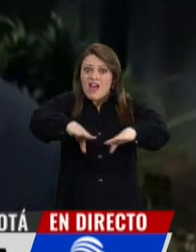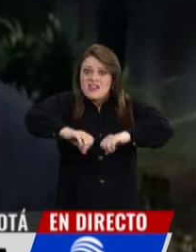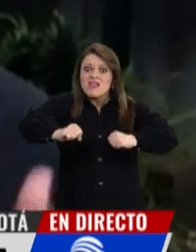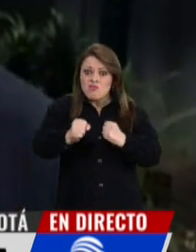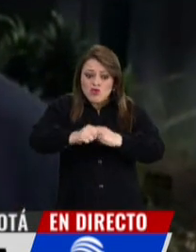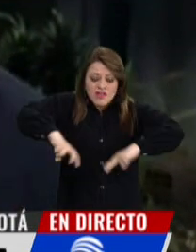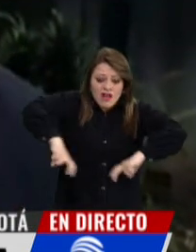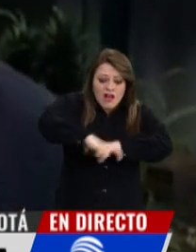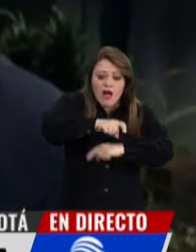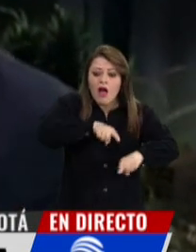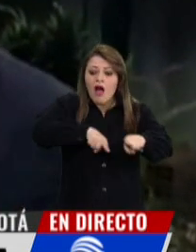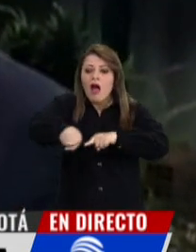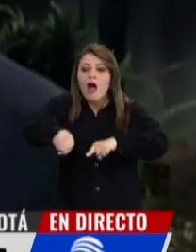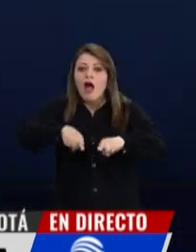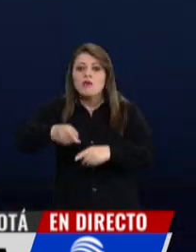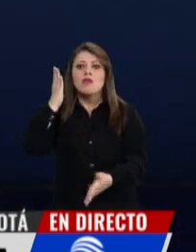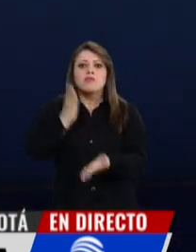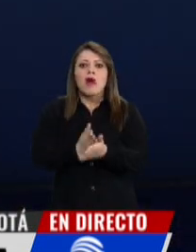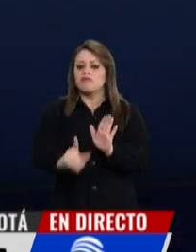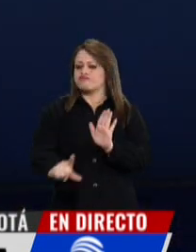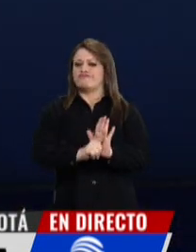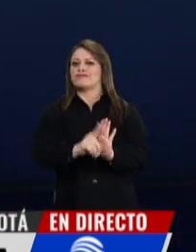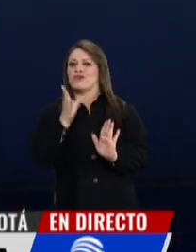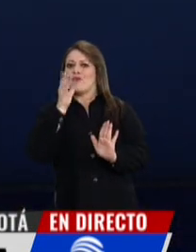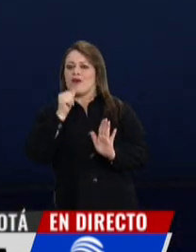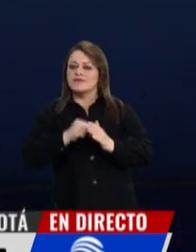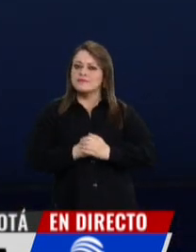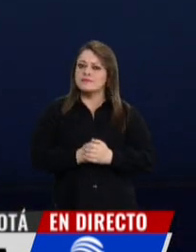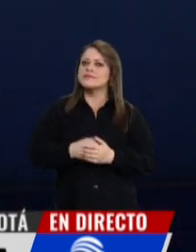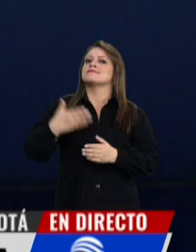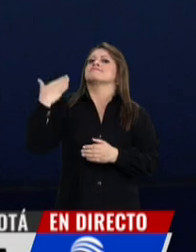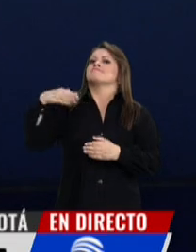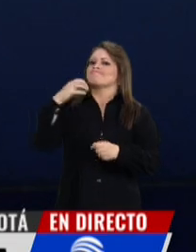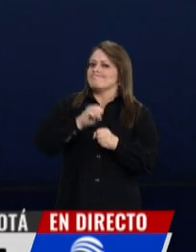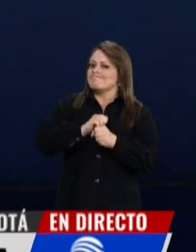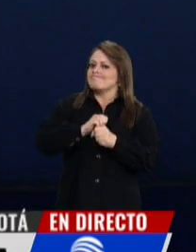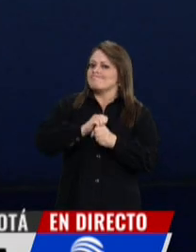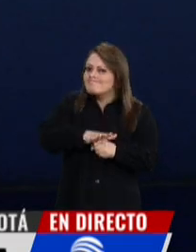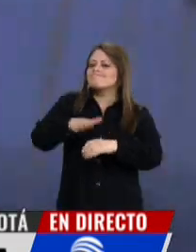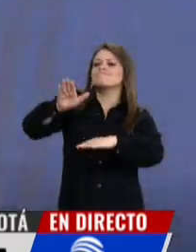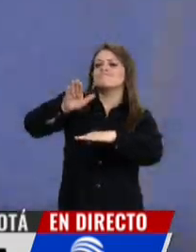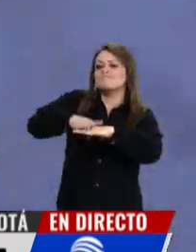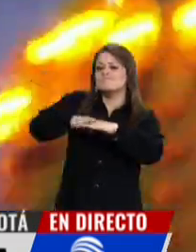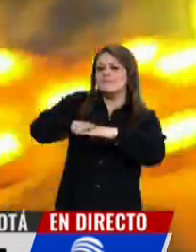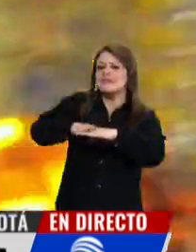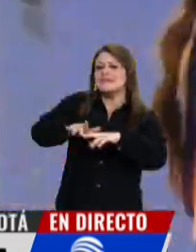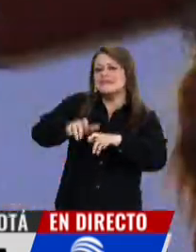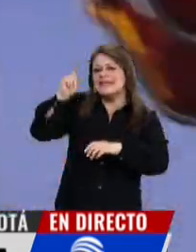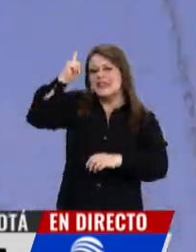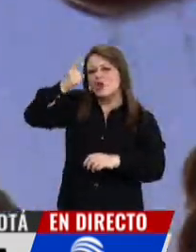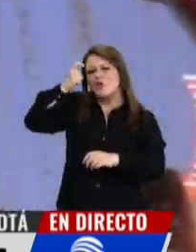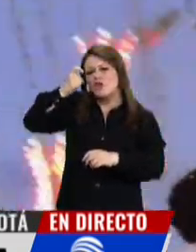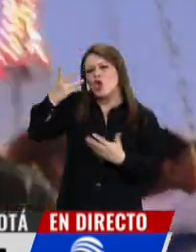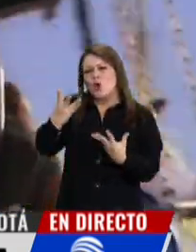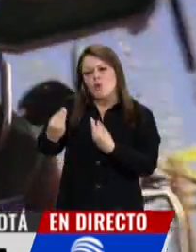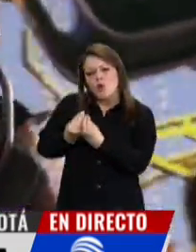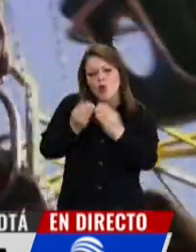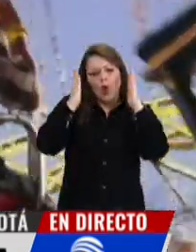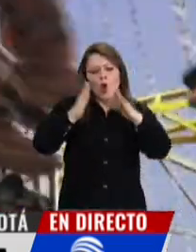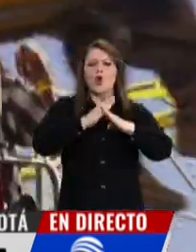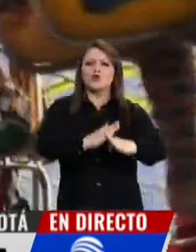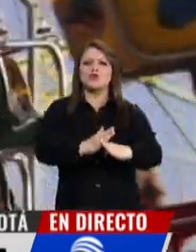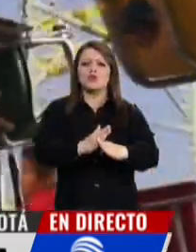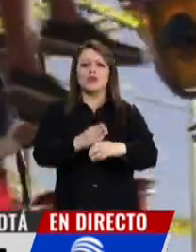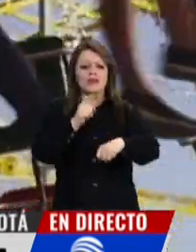centros comerciales que no están cumpliendo en este momento. El distrito ya había anunciado por medio de la Secretaría de Gobierno que se iban a intensificar los controles,